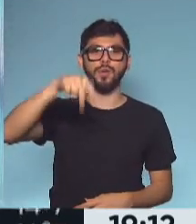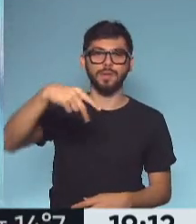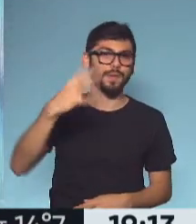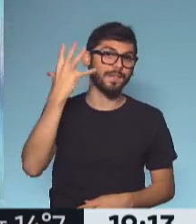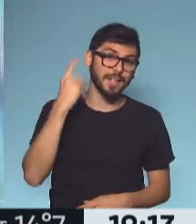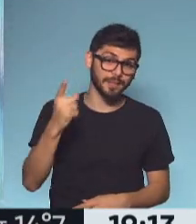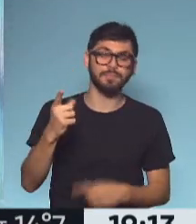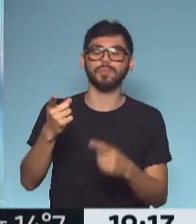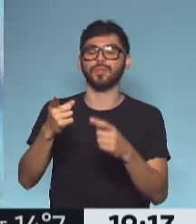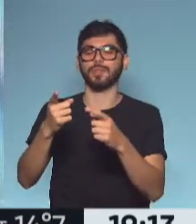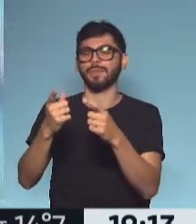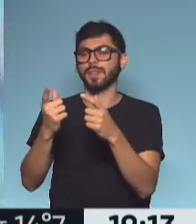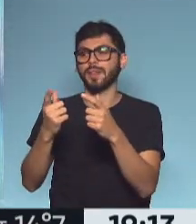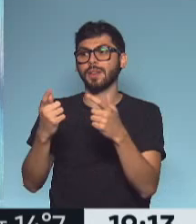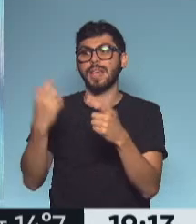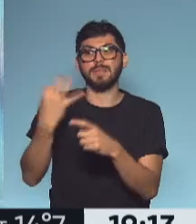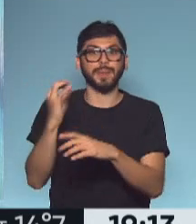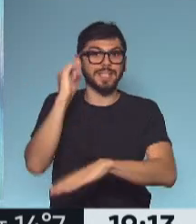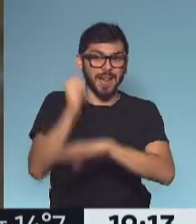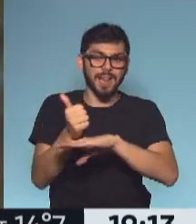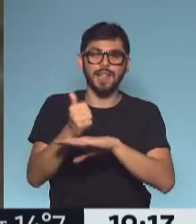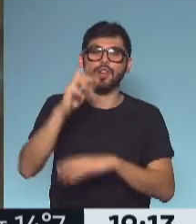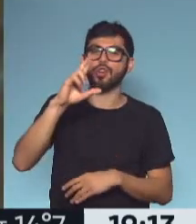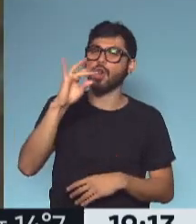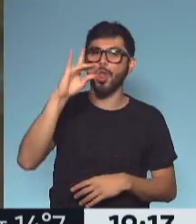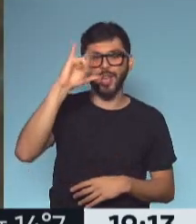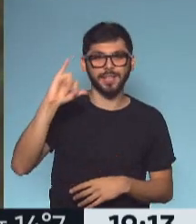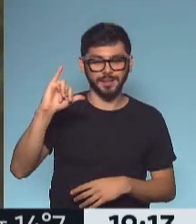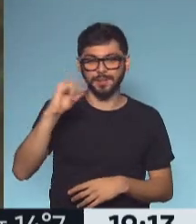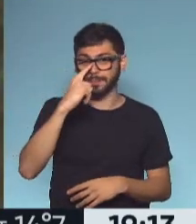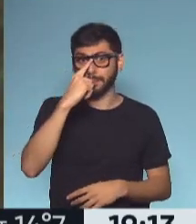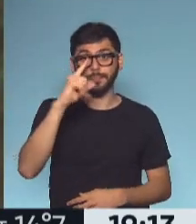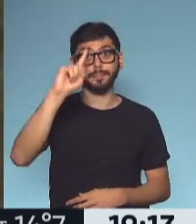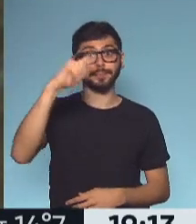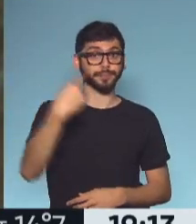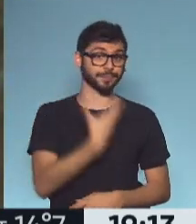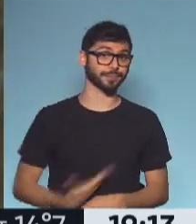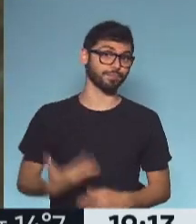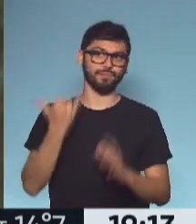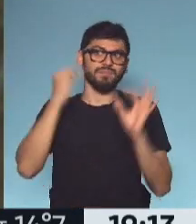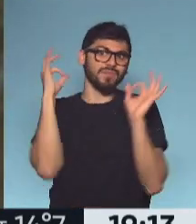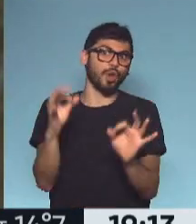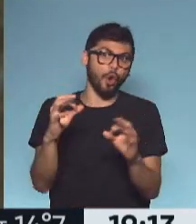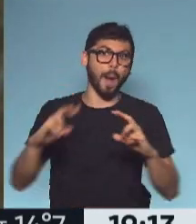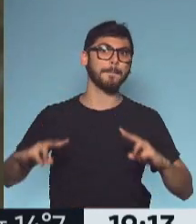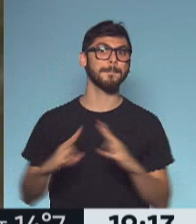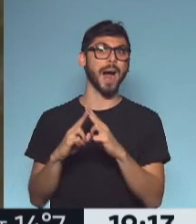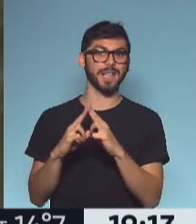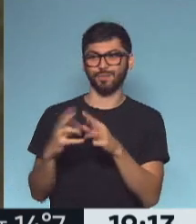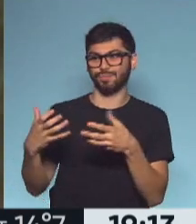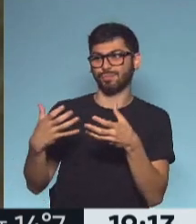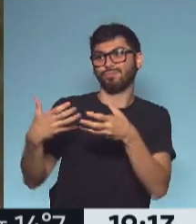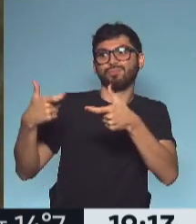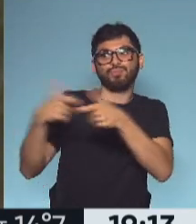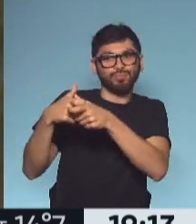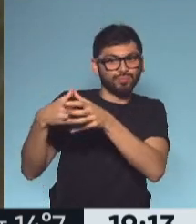están a cargo de nuestra enviada especial, Florencia Rodríguez. El presidente Alberto Fernández llegó a París junto con la comitiva luego de haber